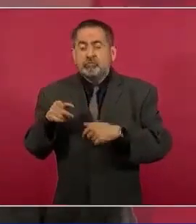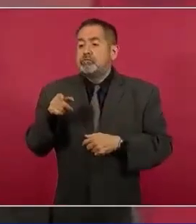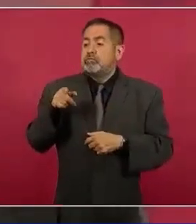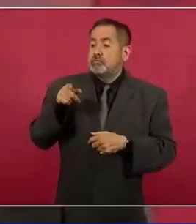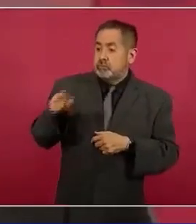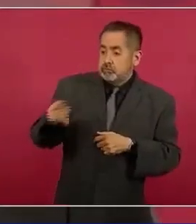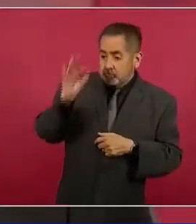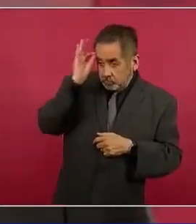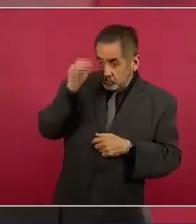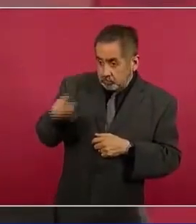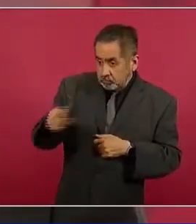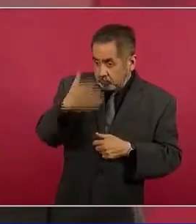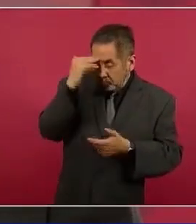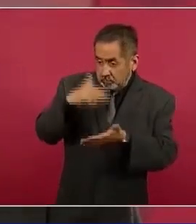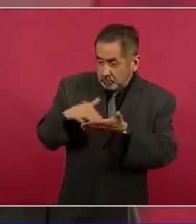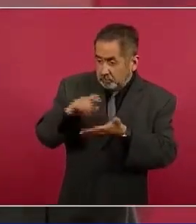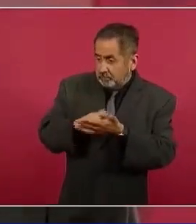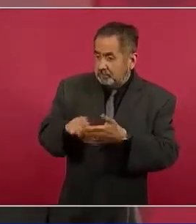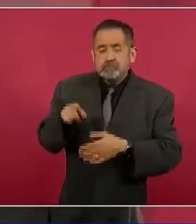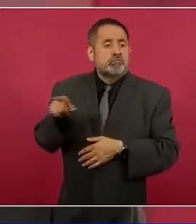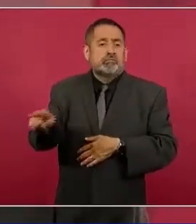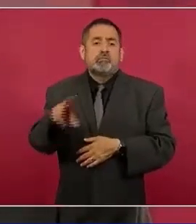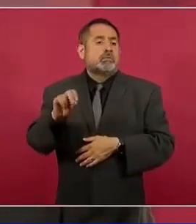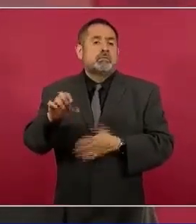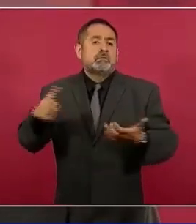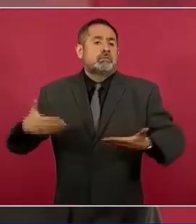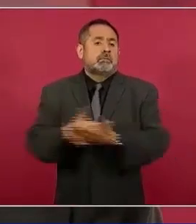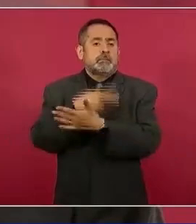No tenían el derecho a votar.